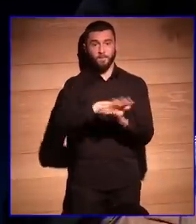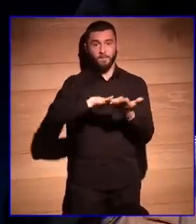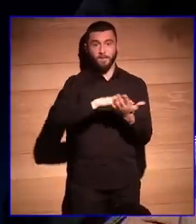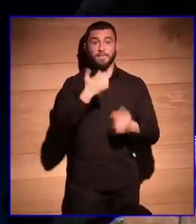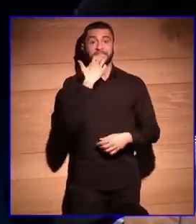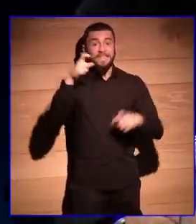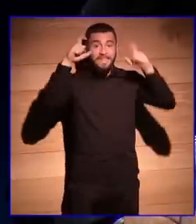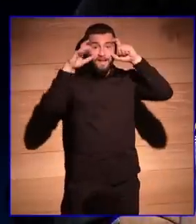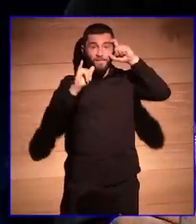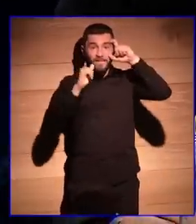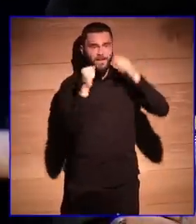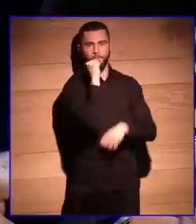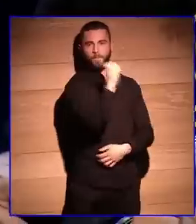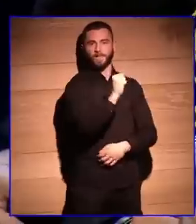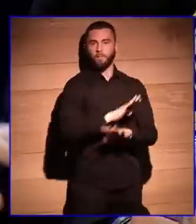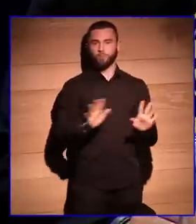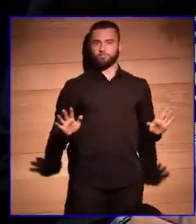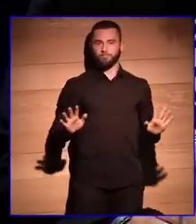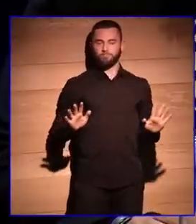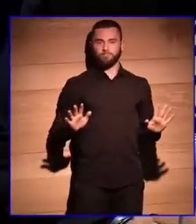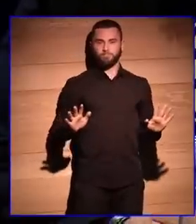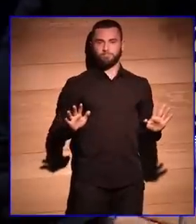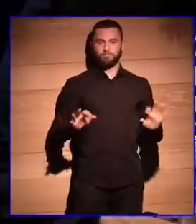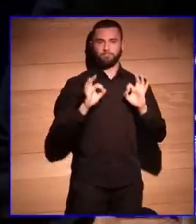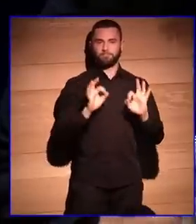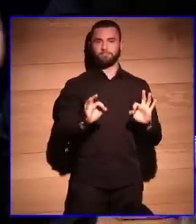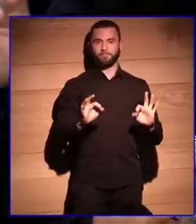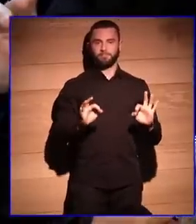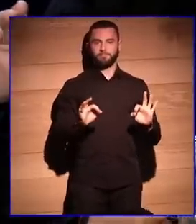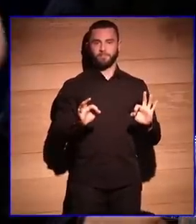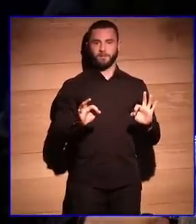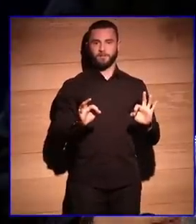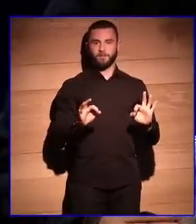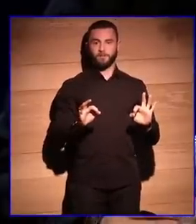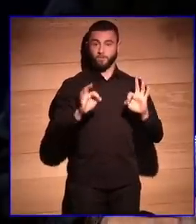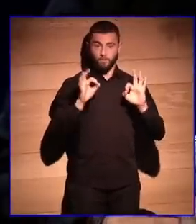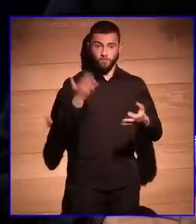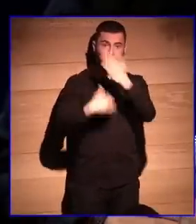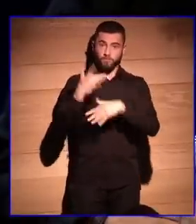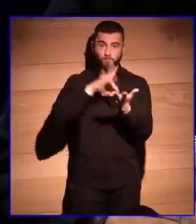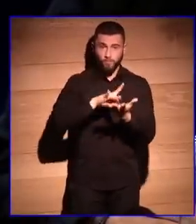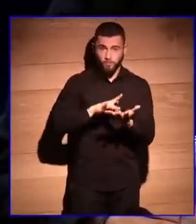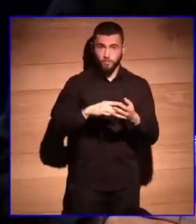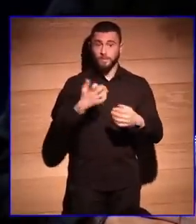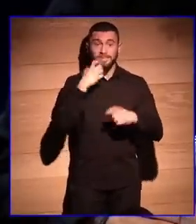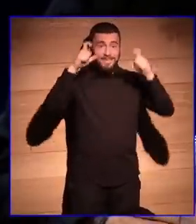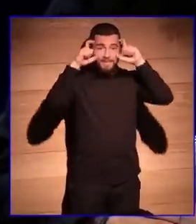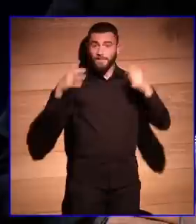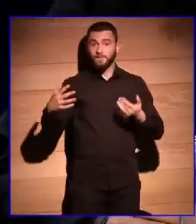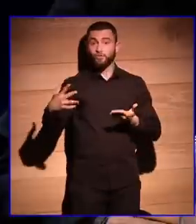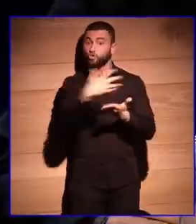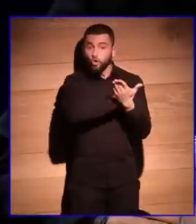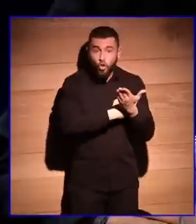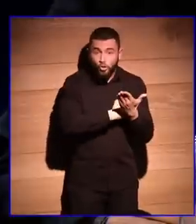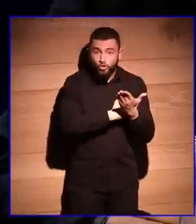los matamos. Pues, estoy súper a favor. Así de crudo fue la cosa, o sea, así de cruda. Todo el mundo que tenía gafas, a la